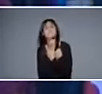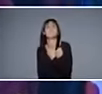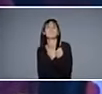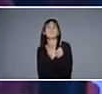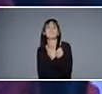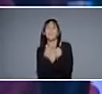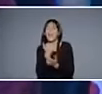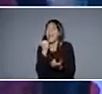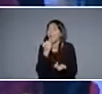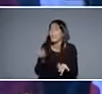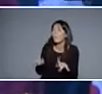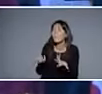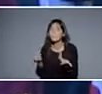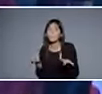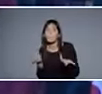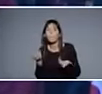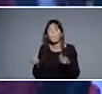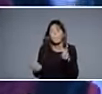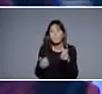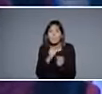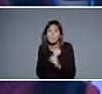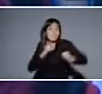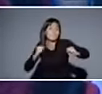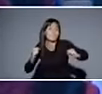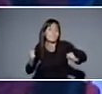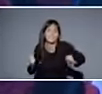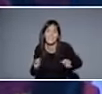Es una relación explosiva.